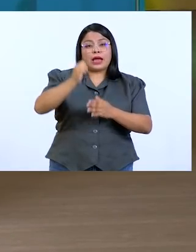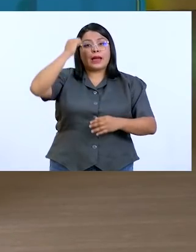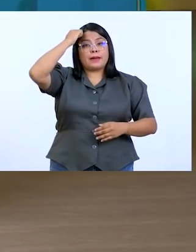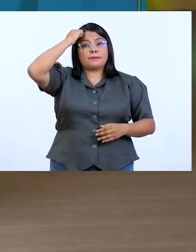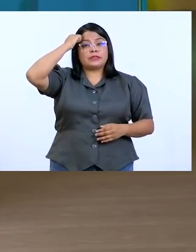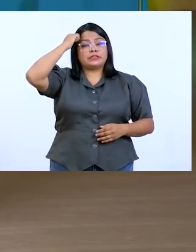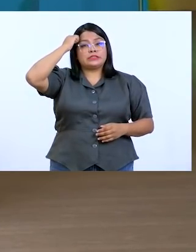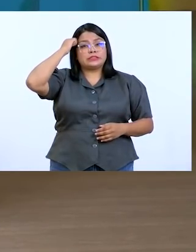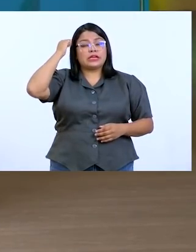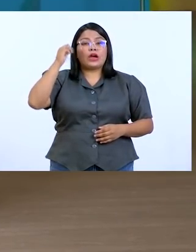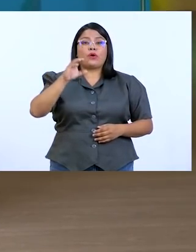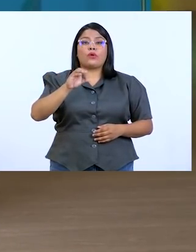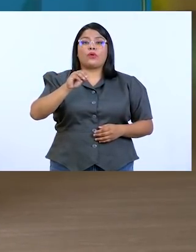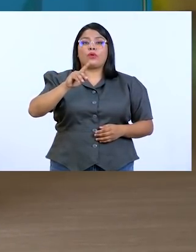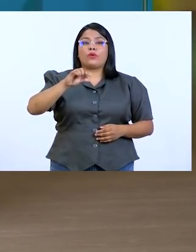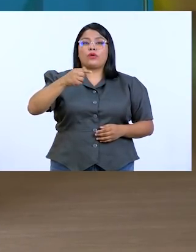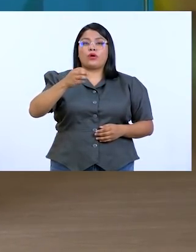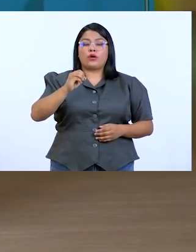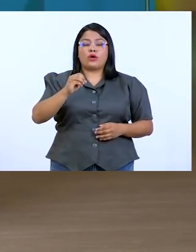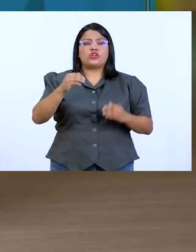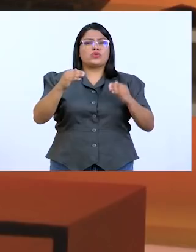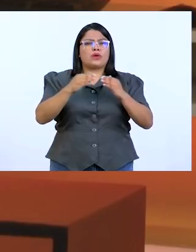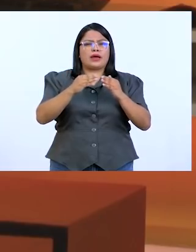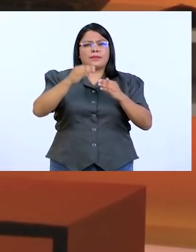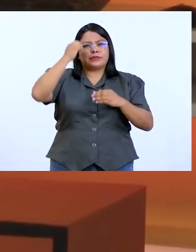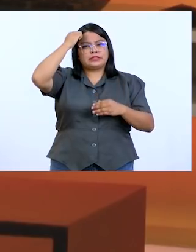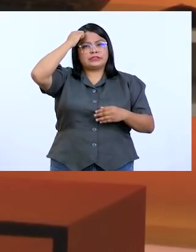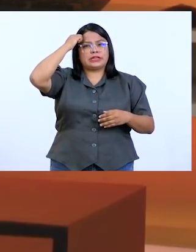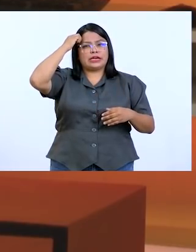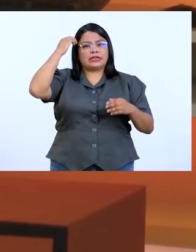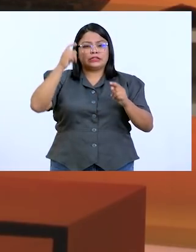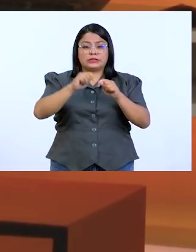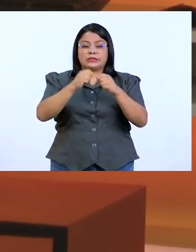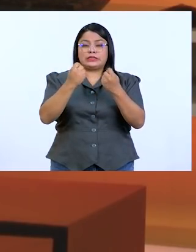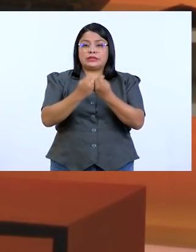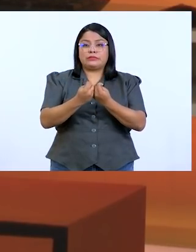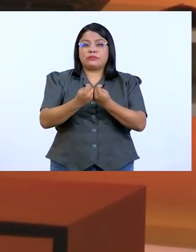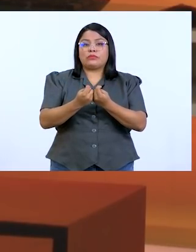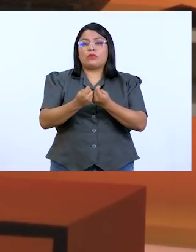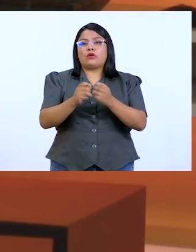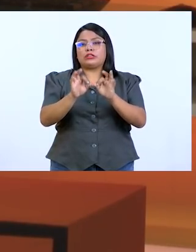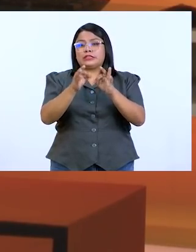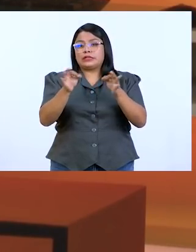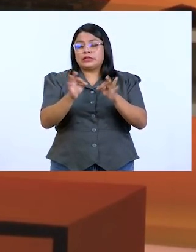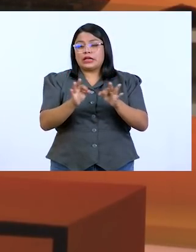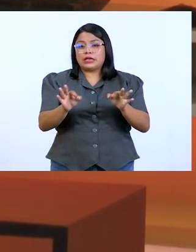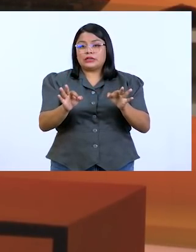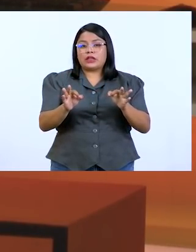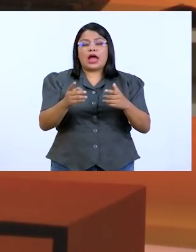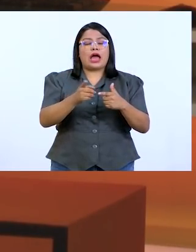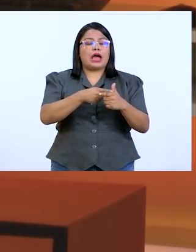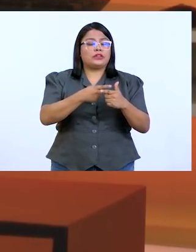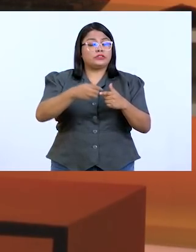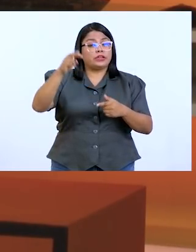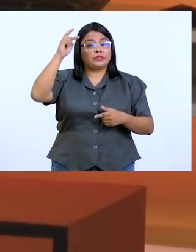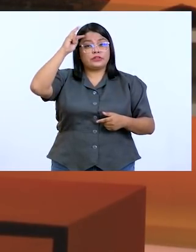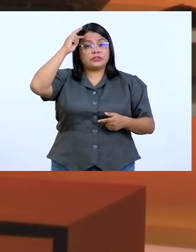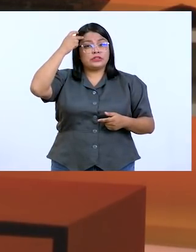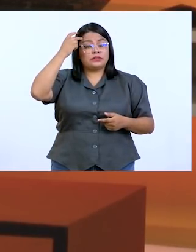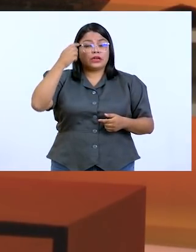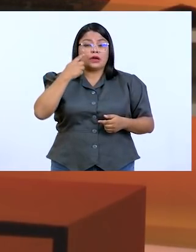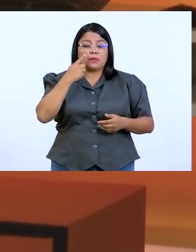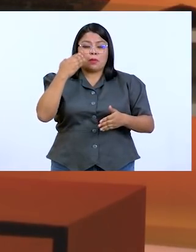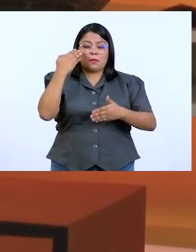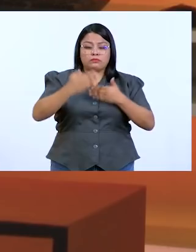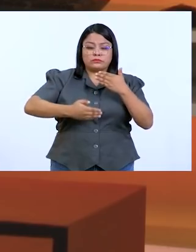el aprendizaje del código y el aprendizaje de ciertas tipologías textuales. Por lo que no estamos